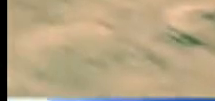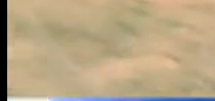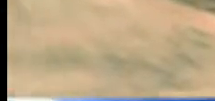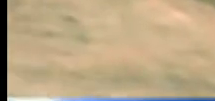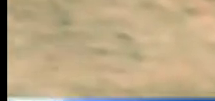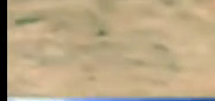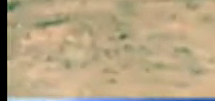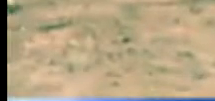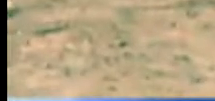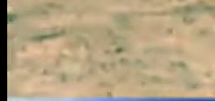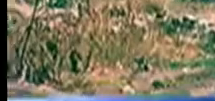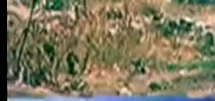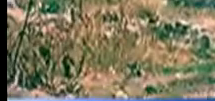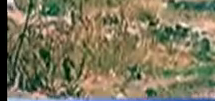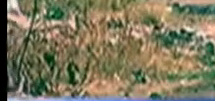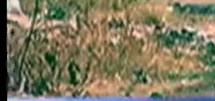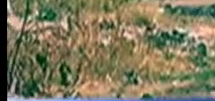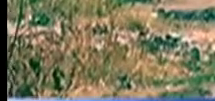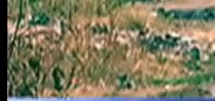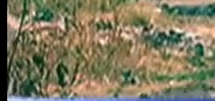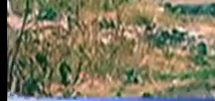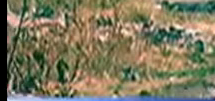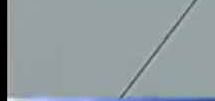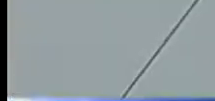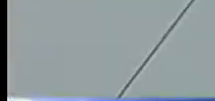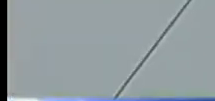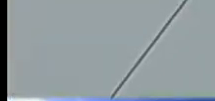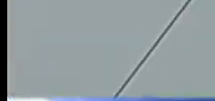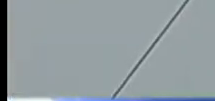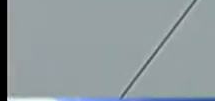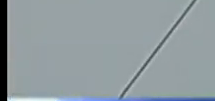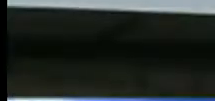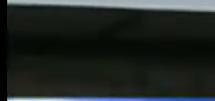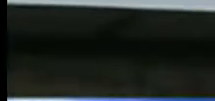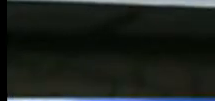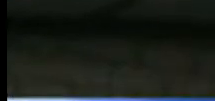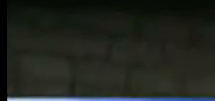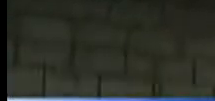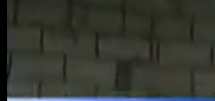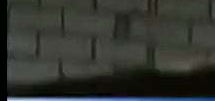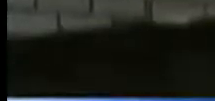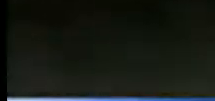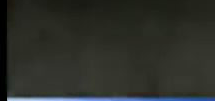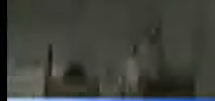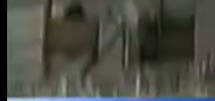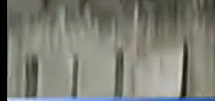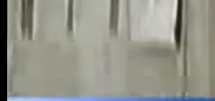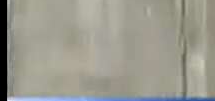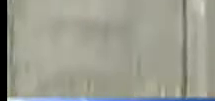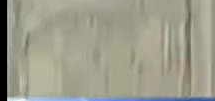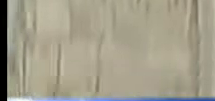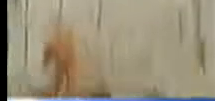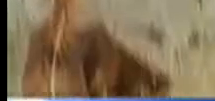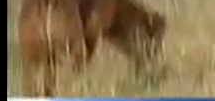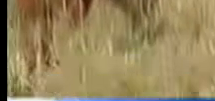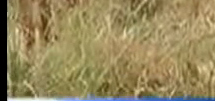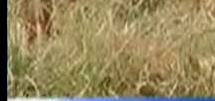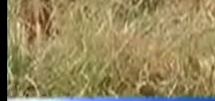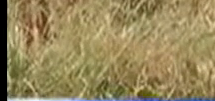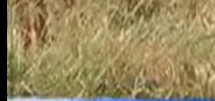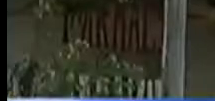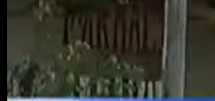y pavimentaciones, además mayor patrullaje policial, pues aseguran que en horas de la noche no se puede caminar en paz.